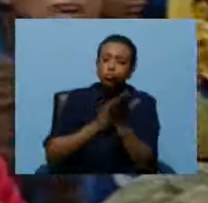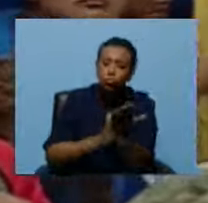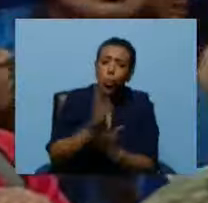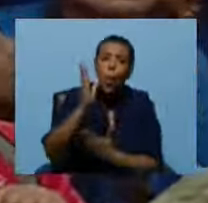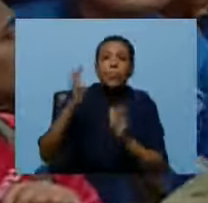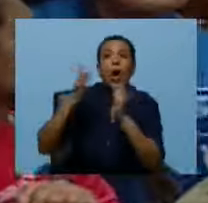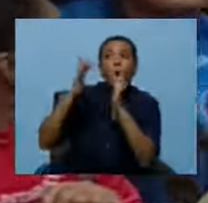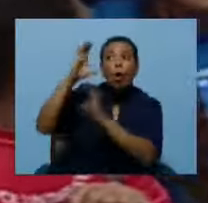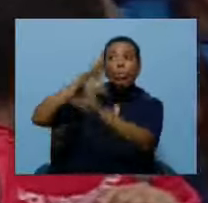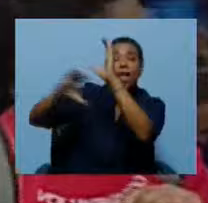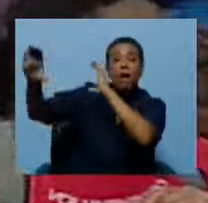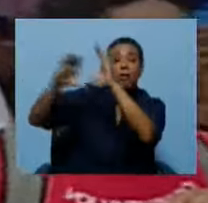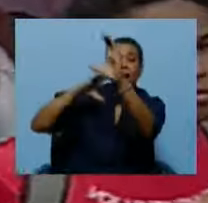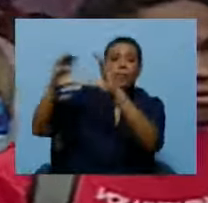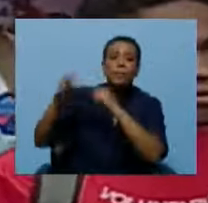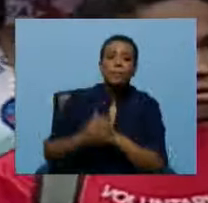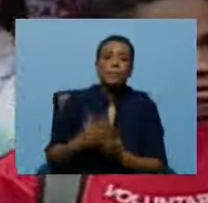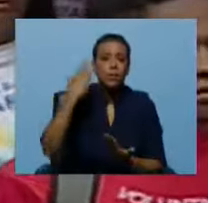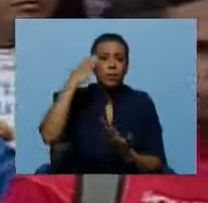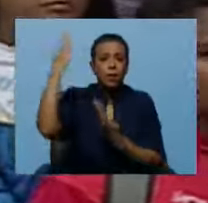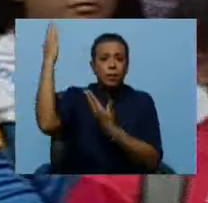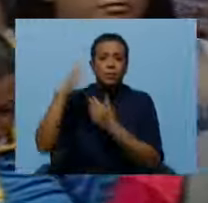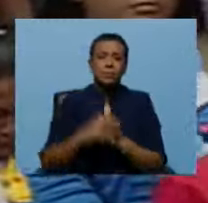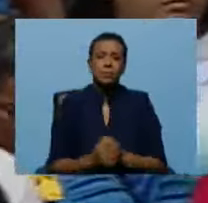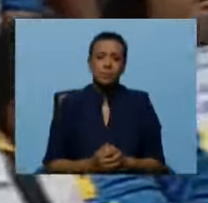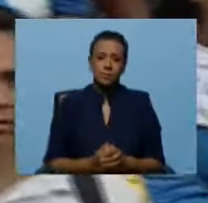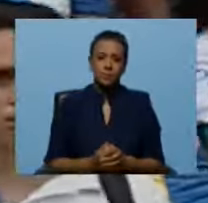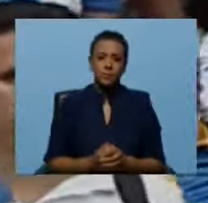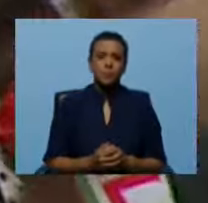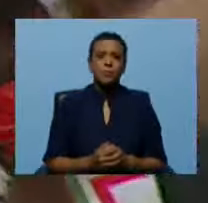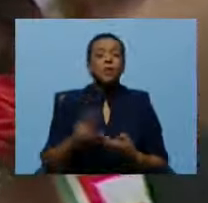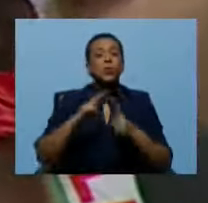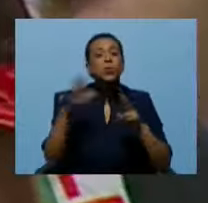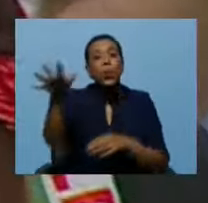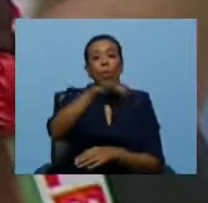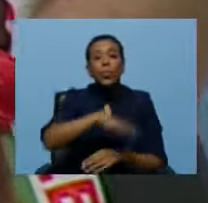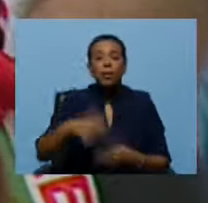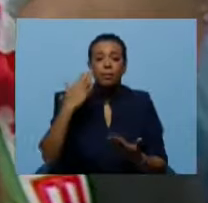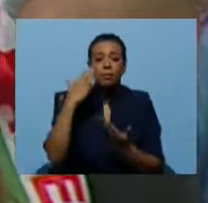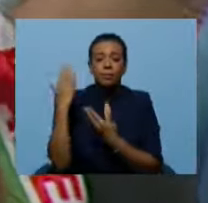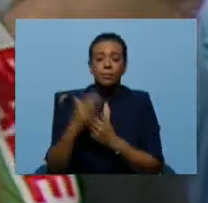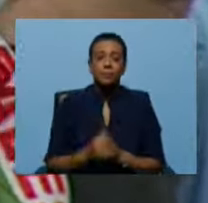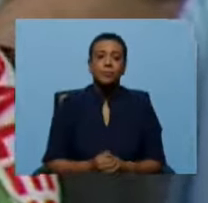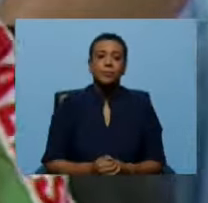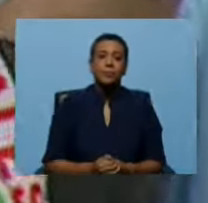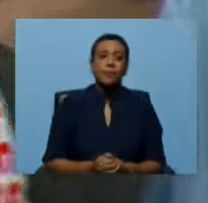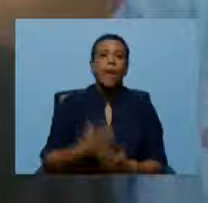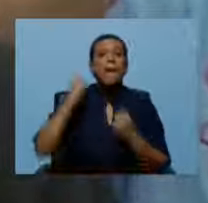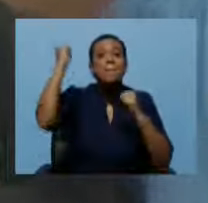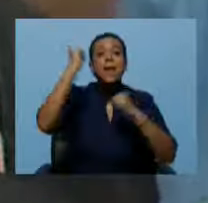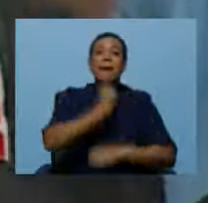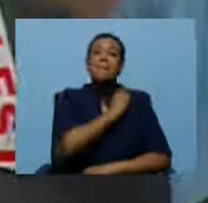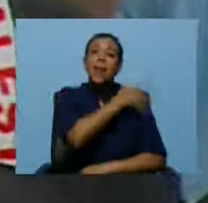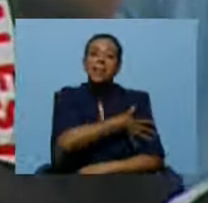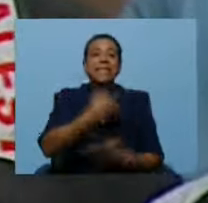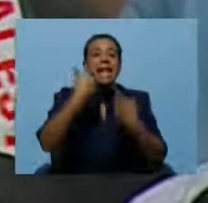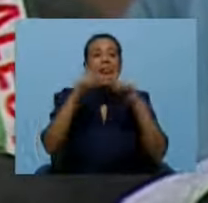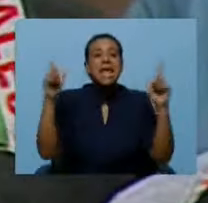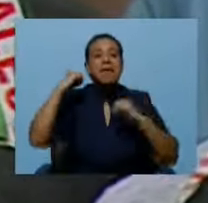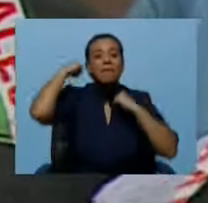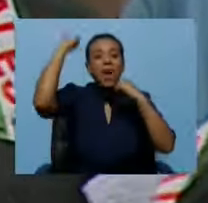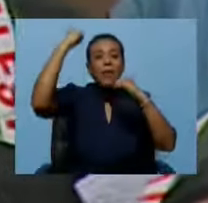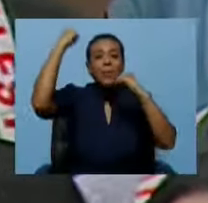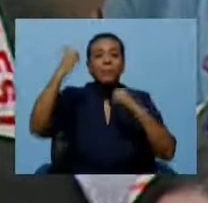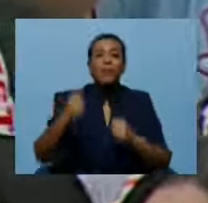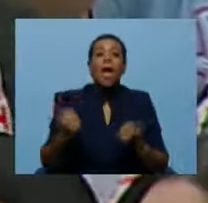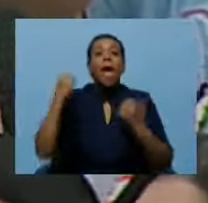intercesores. Inshallah. Wassalamu alaikum wa rahmatullah. La paz con ustedes. ¡Viva Palestina libre!